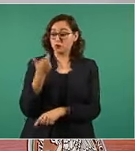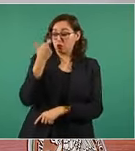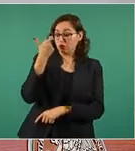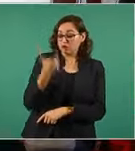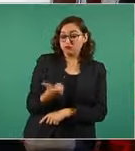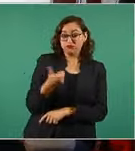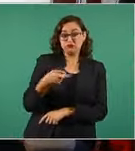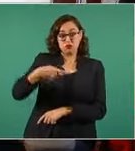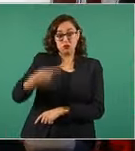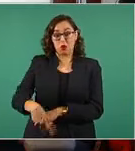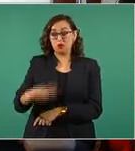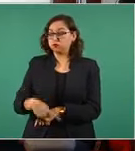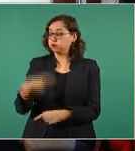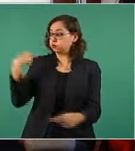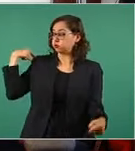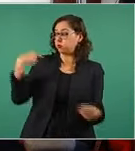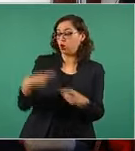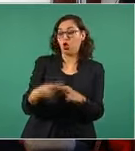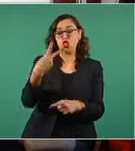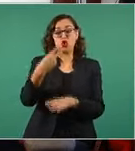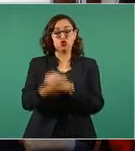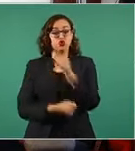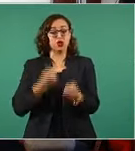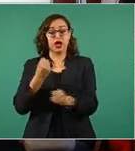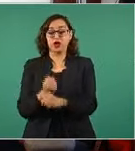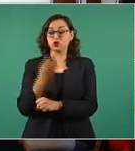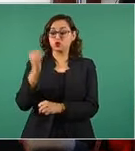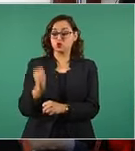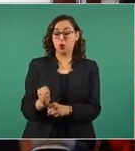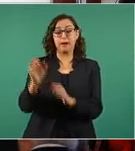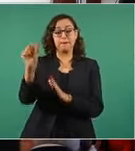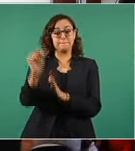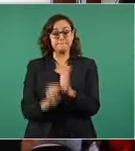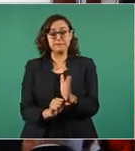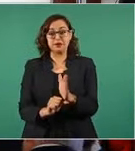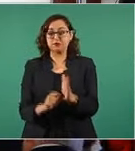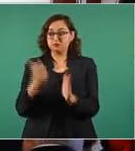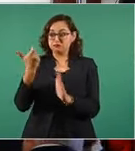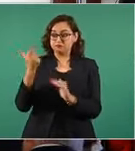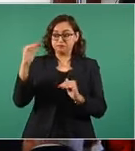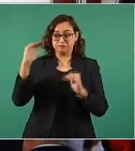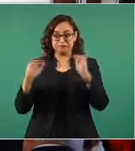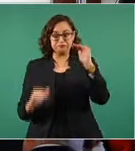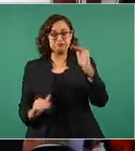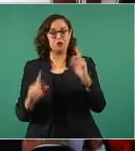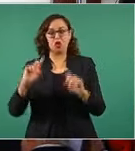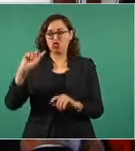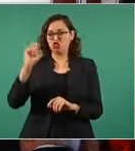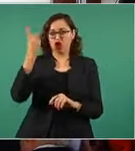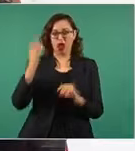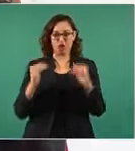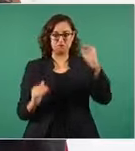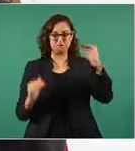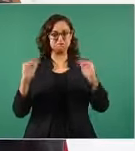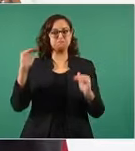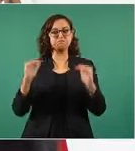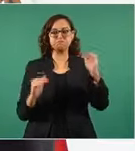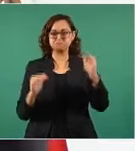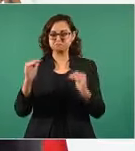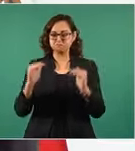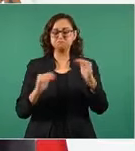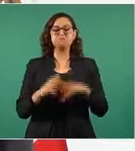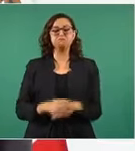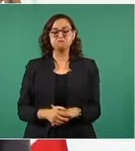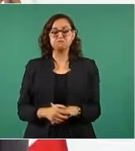2 años y 9 meses del sexenio, como no había sucedido en 3 décadas, y el salario mínimo ha